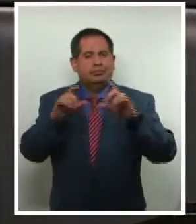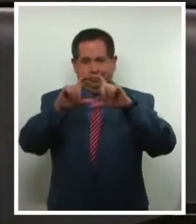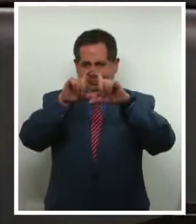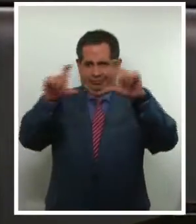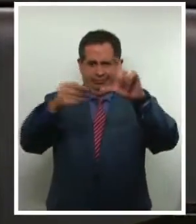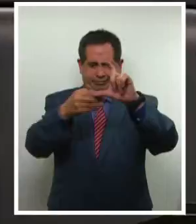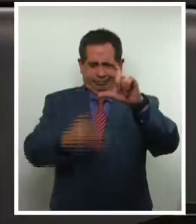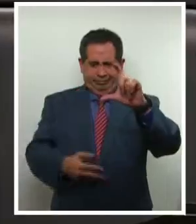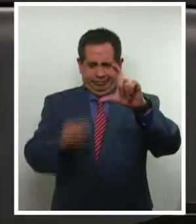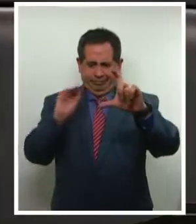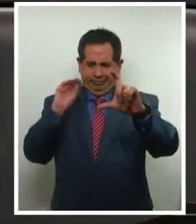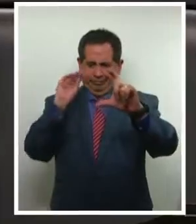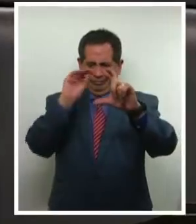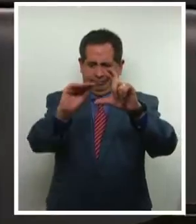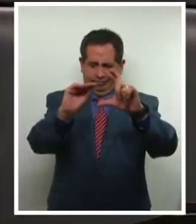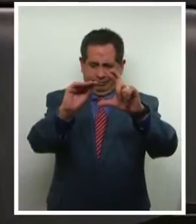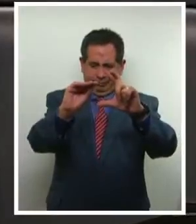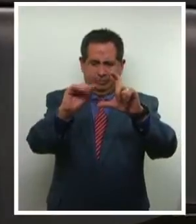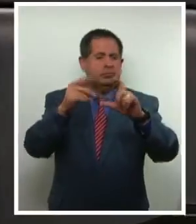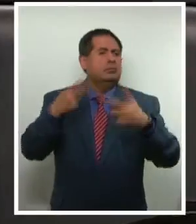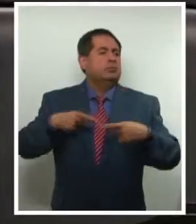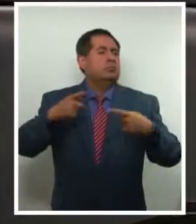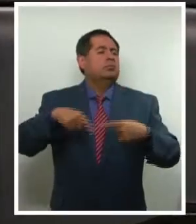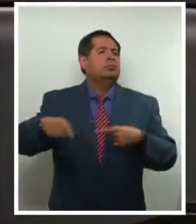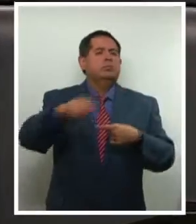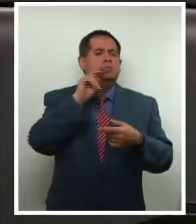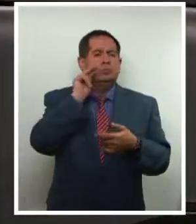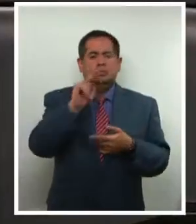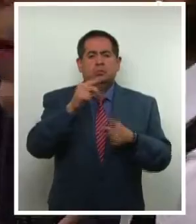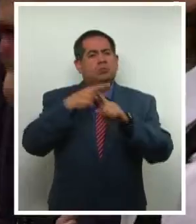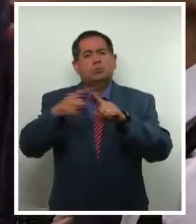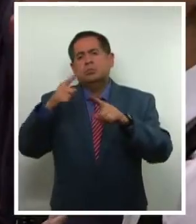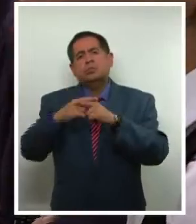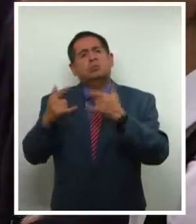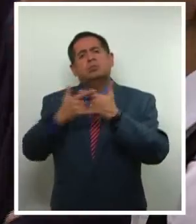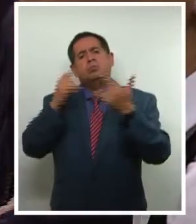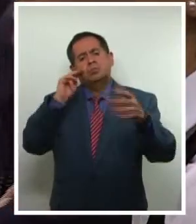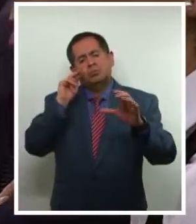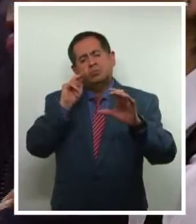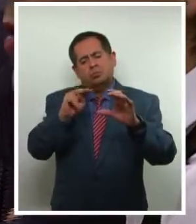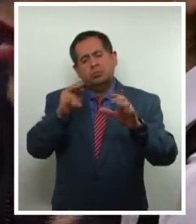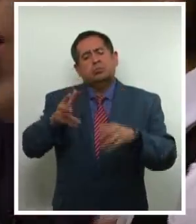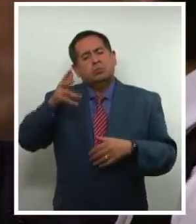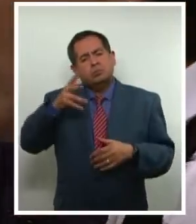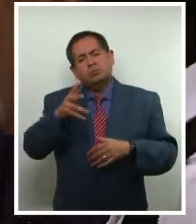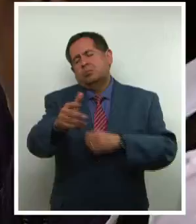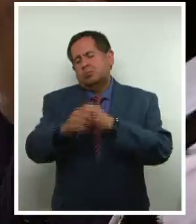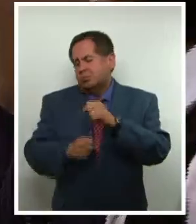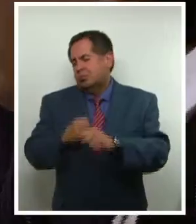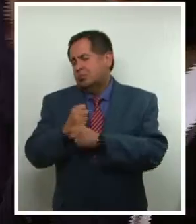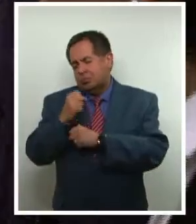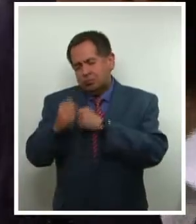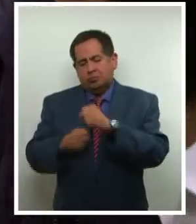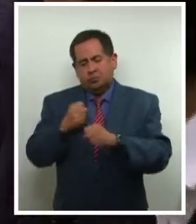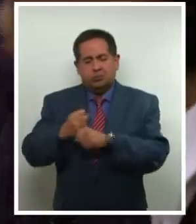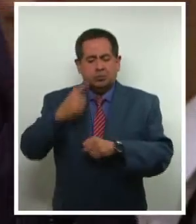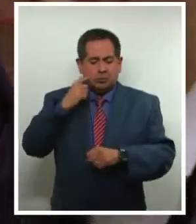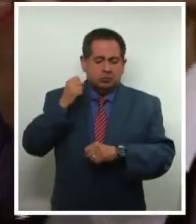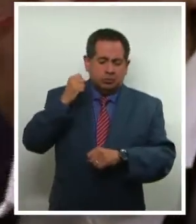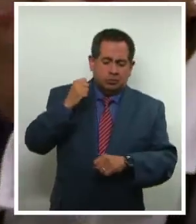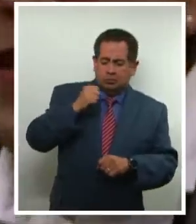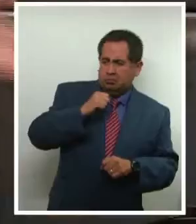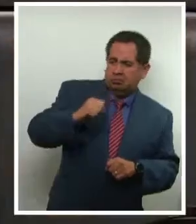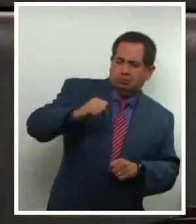quede impreso, donde la ciudadanía en distintas etapas a lo largo de muchos siglos ha luchado contra el